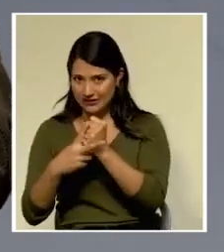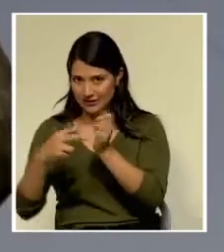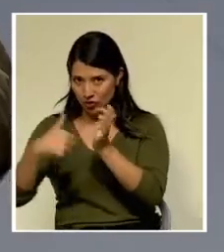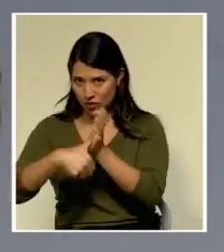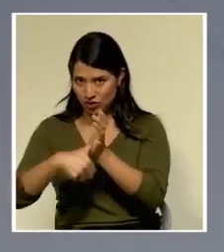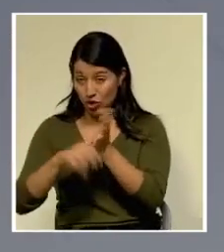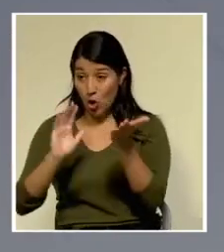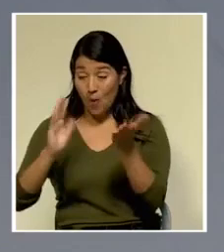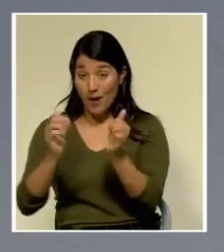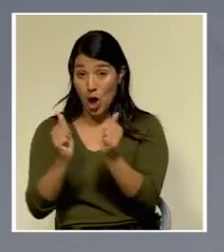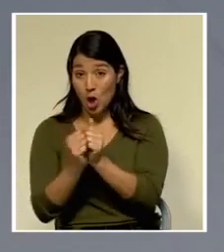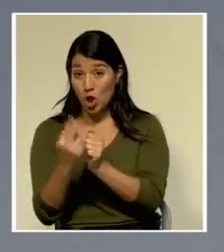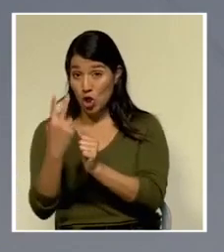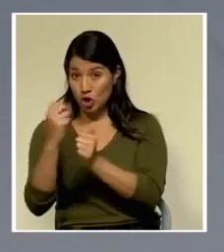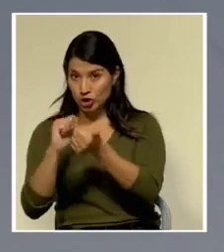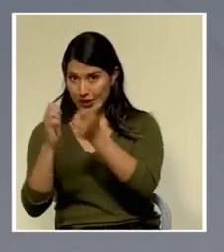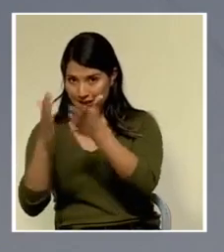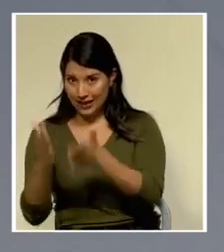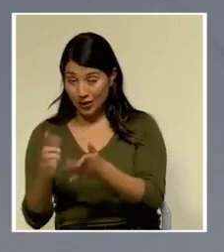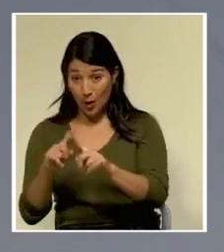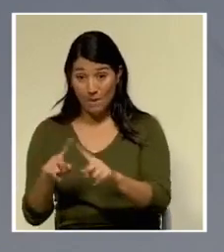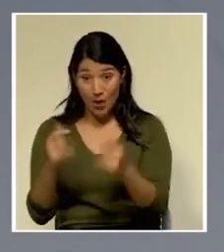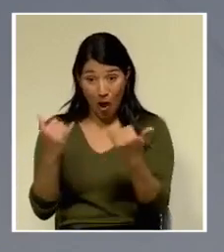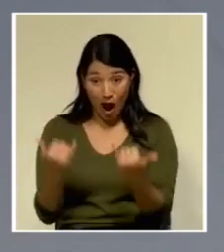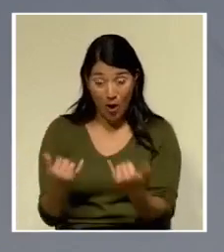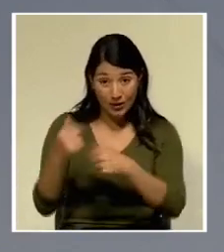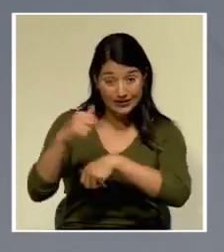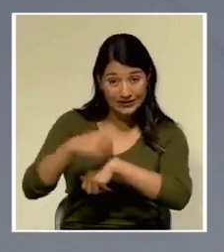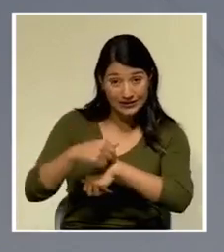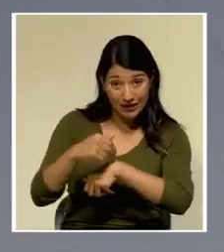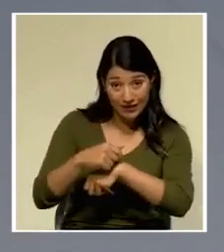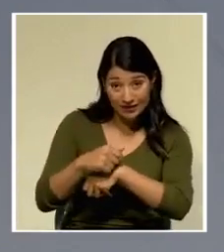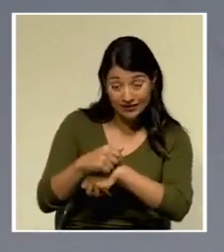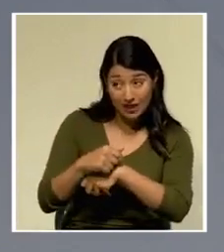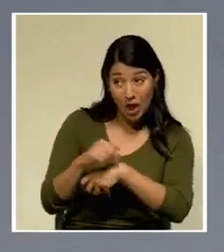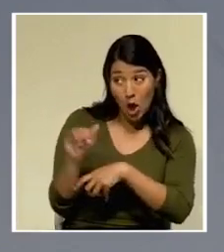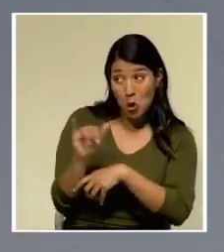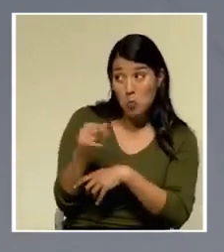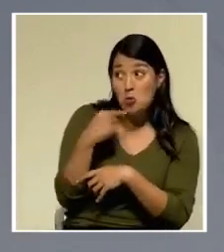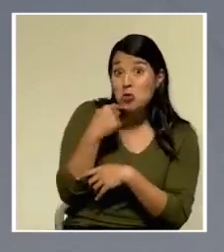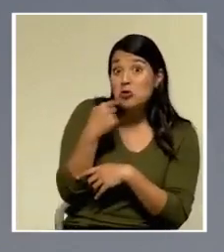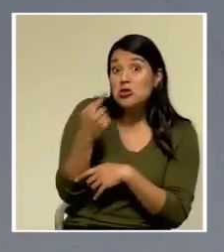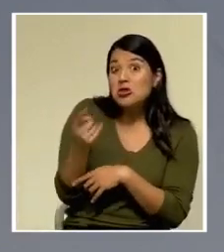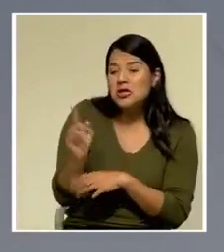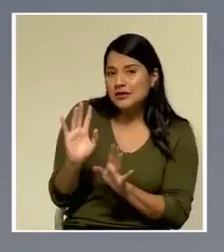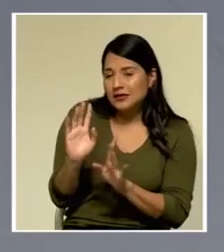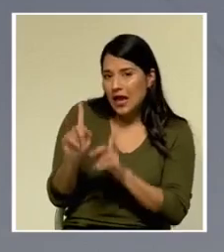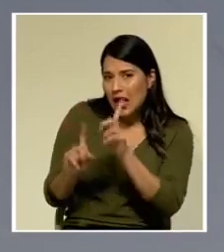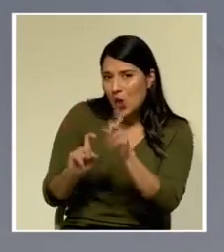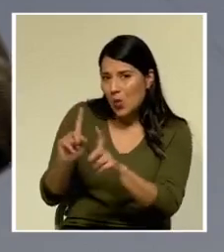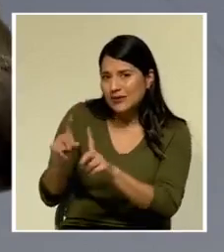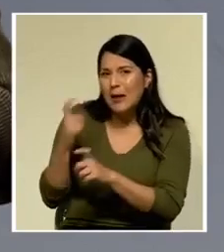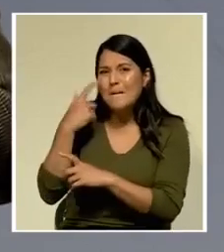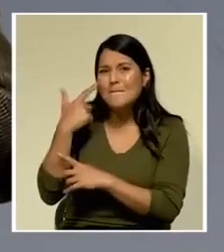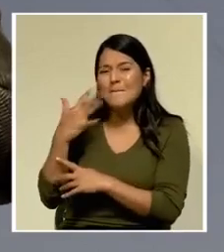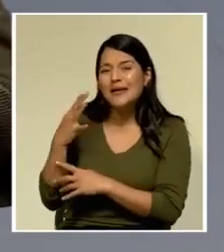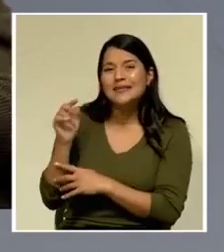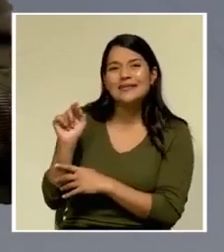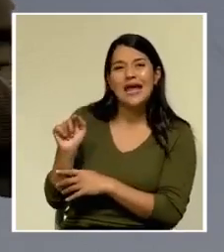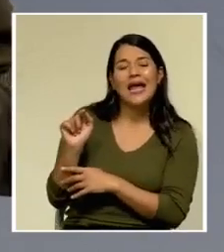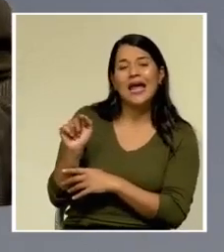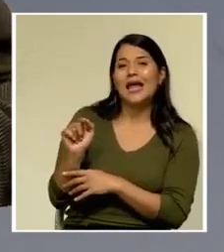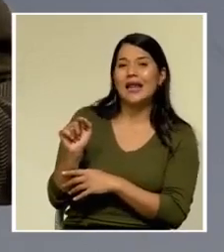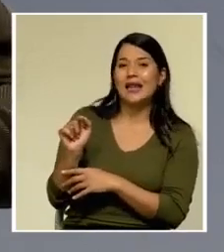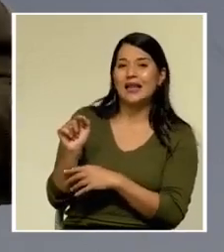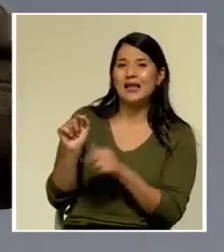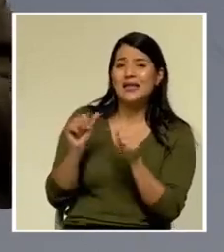candidatos. Pero en esta ocasión, por lo que dicen la mayoría de las casas encuestadoras, pareciera que se mantiene, además